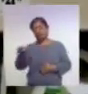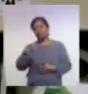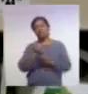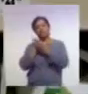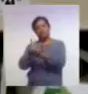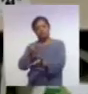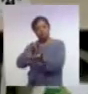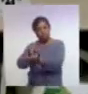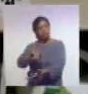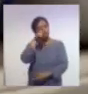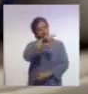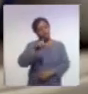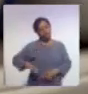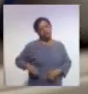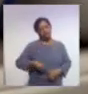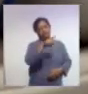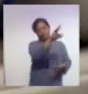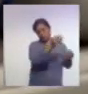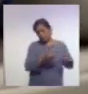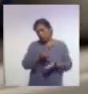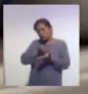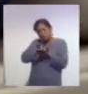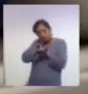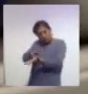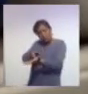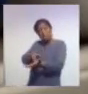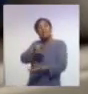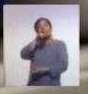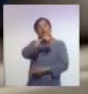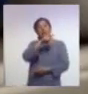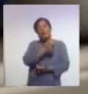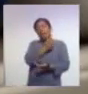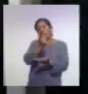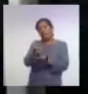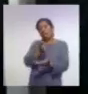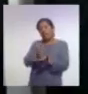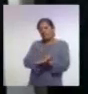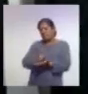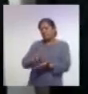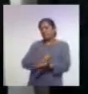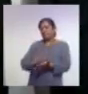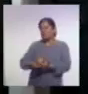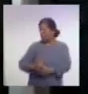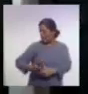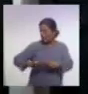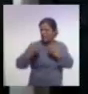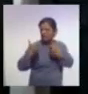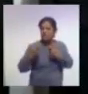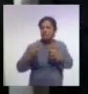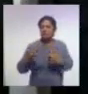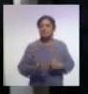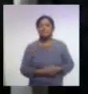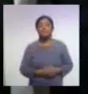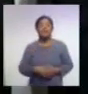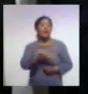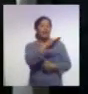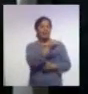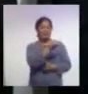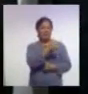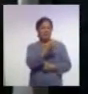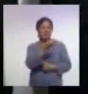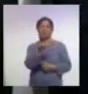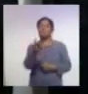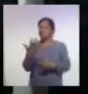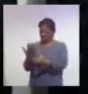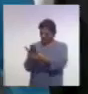que afirmaban que el producto químico les causó cáncer y les otorgó enormes indemnizaciones. Pero Bayer siempre sostuvo que